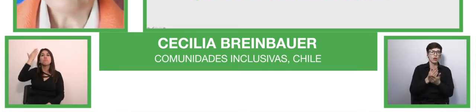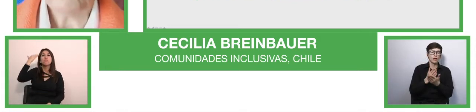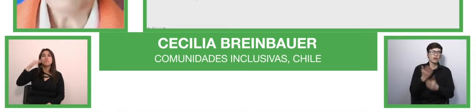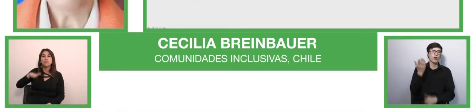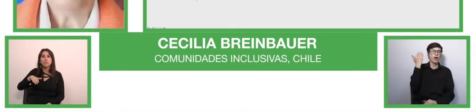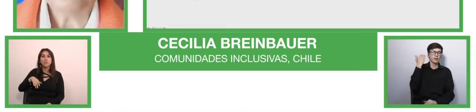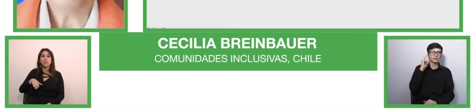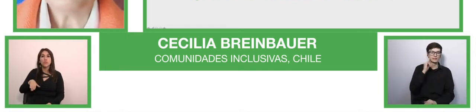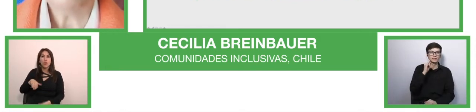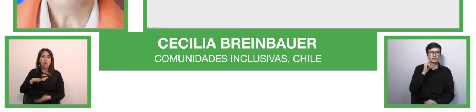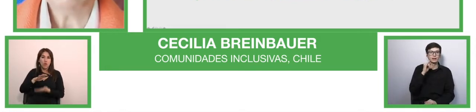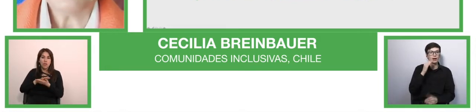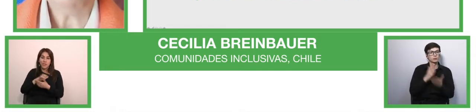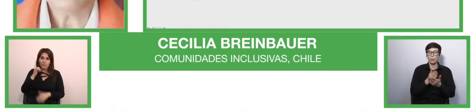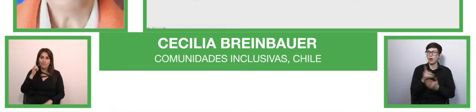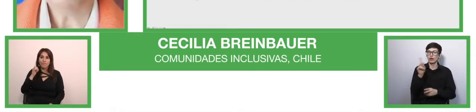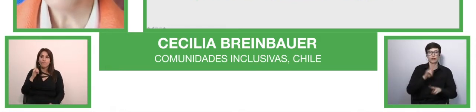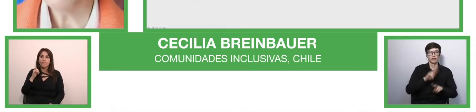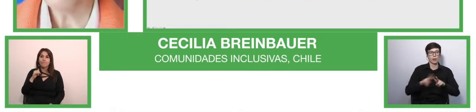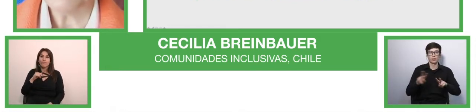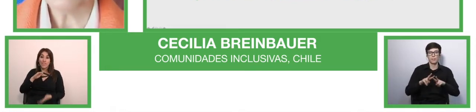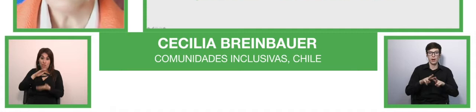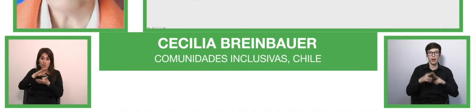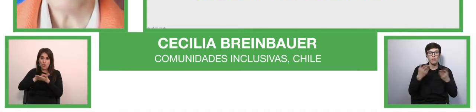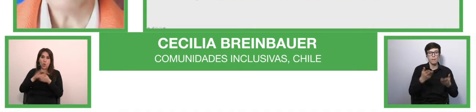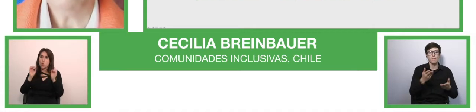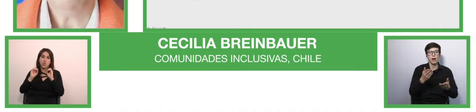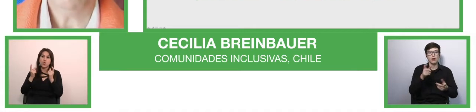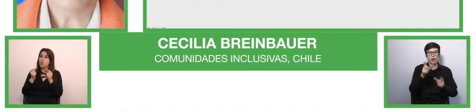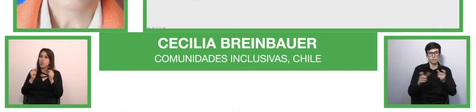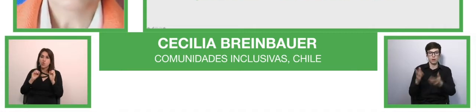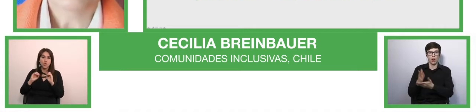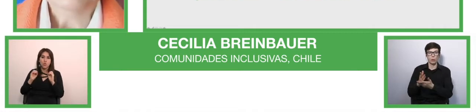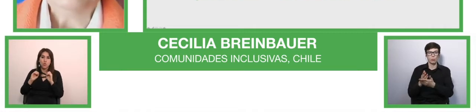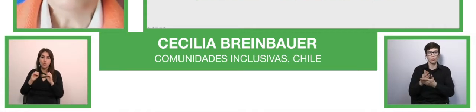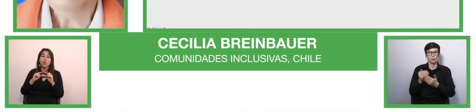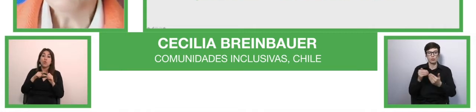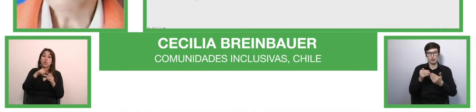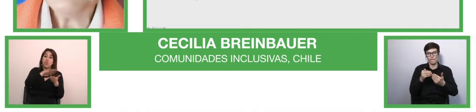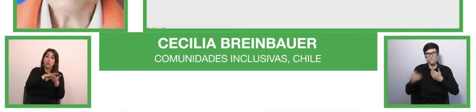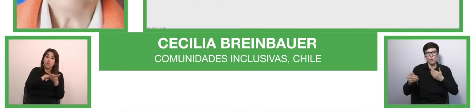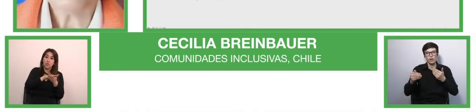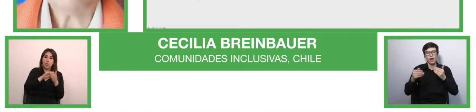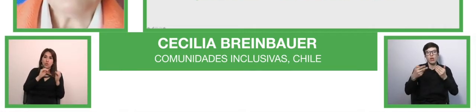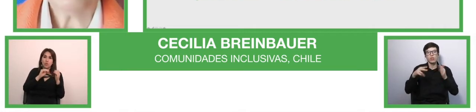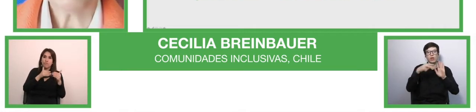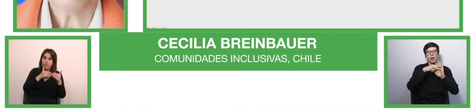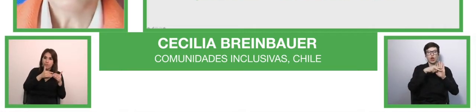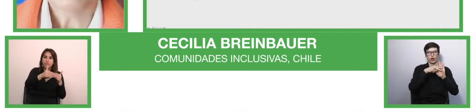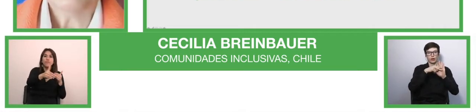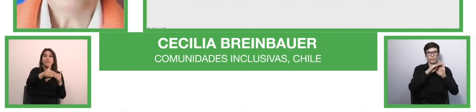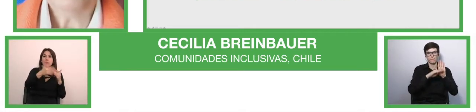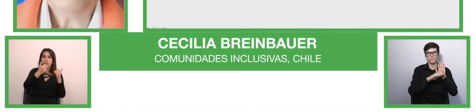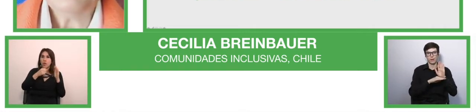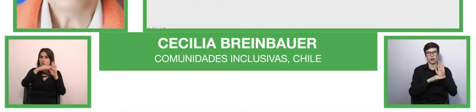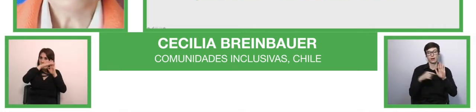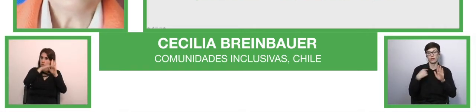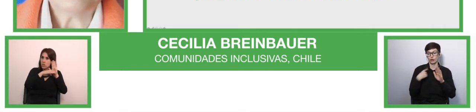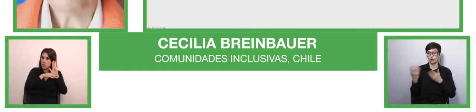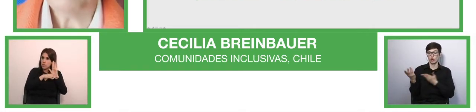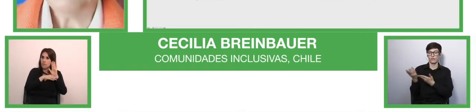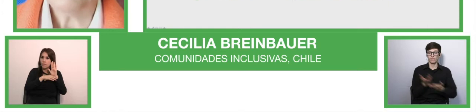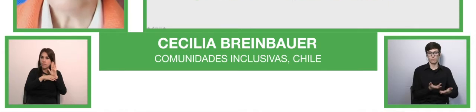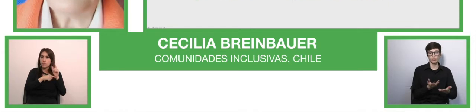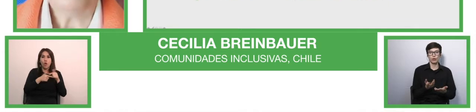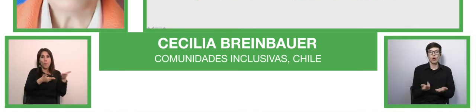las escuelas no están preparadas para alumnos fuera de la norma les invito a ponerse en los zapatos de un día